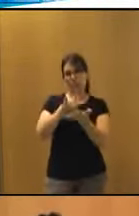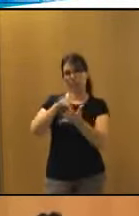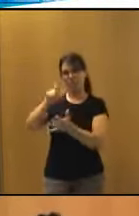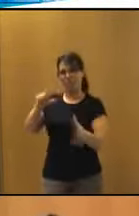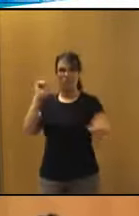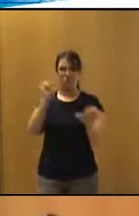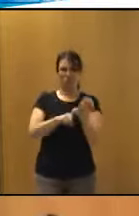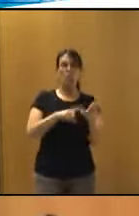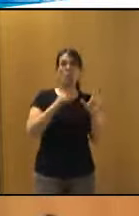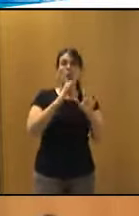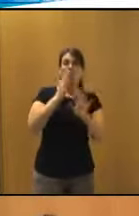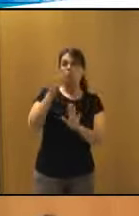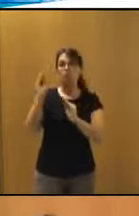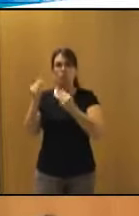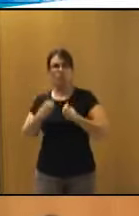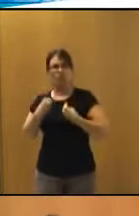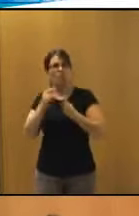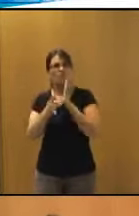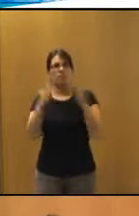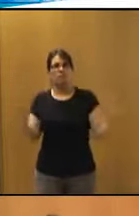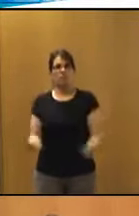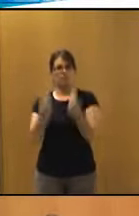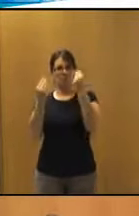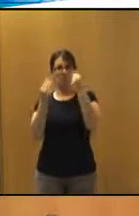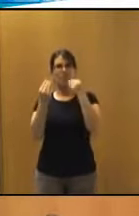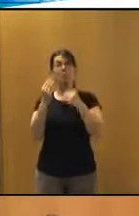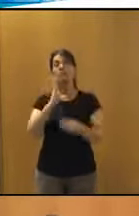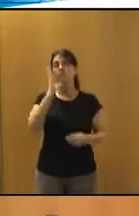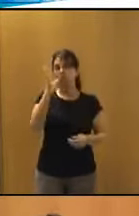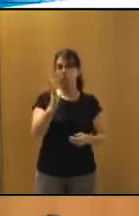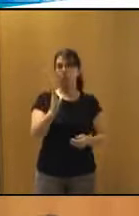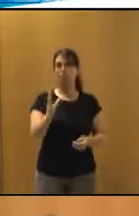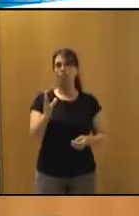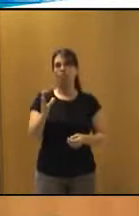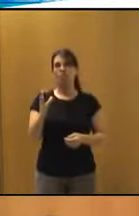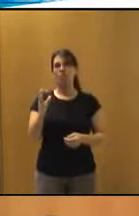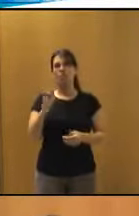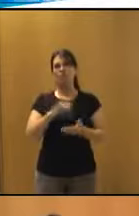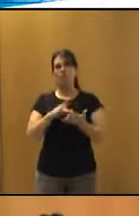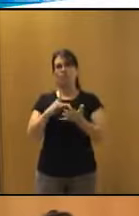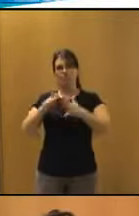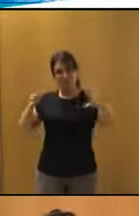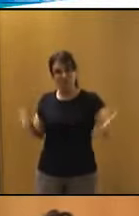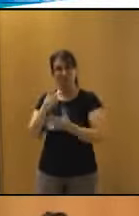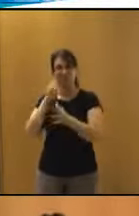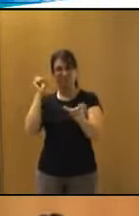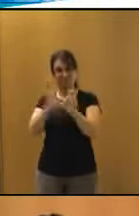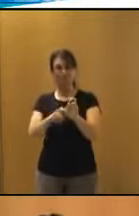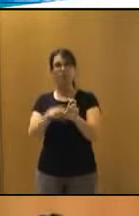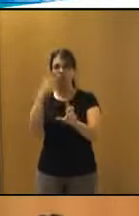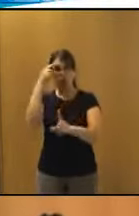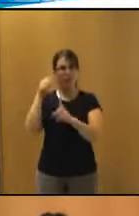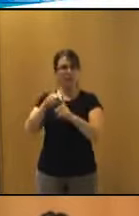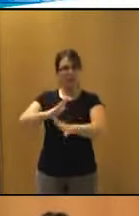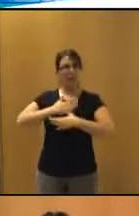que estas personas participen, sabemos que, bueno, mejora su calidad de vida. Es por ello que propiciar esta participación